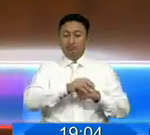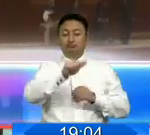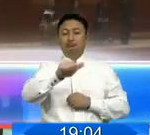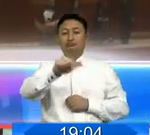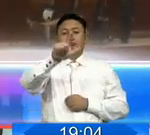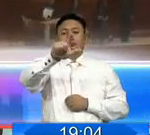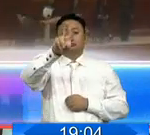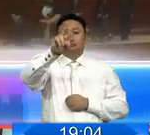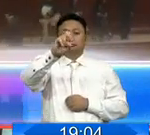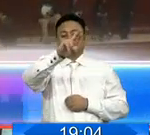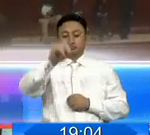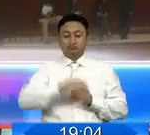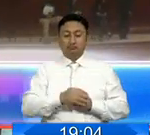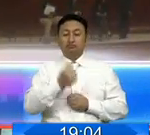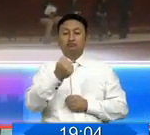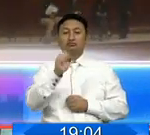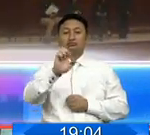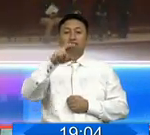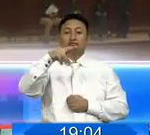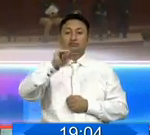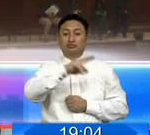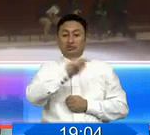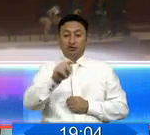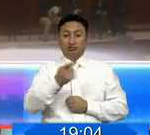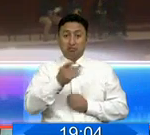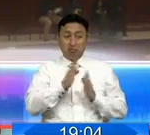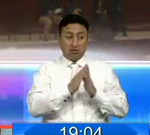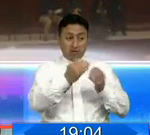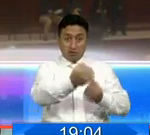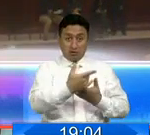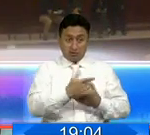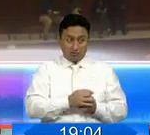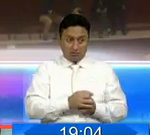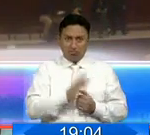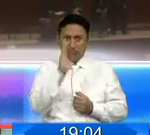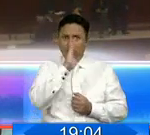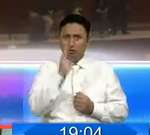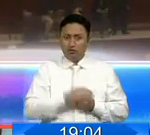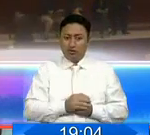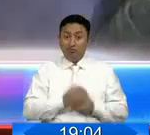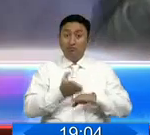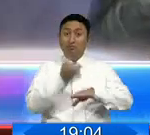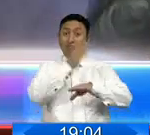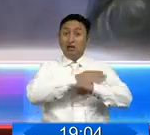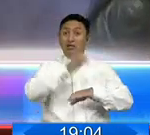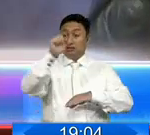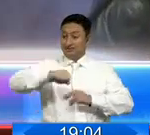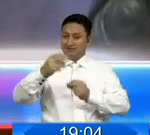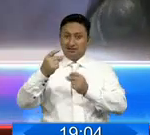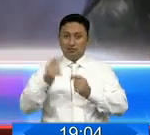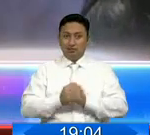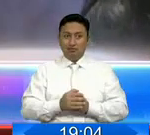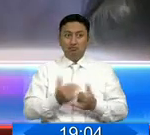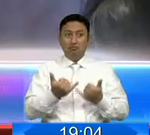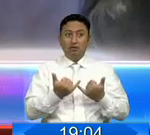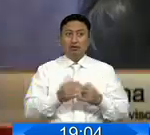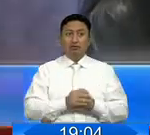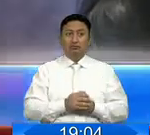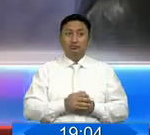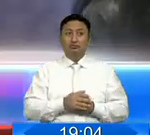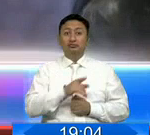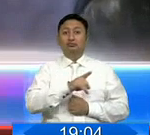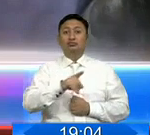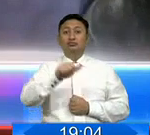Alvarado, la CNI nunca solicitó la información inmediata, como lo solía hacer en otros casos. El caso del usuario Alvarado Espinel no